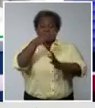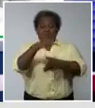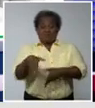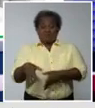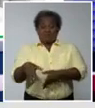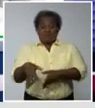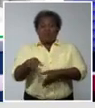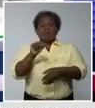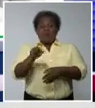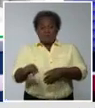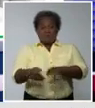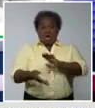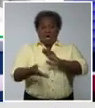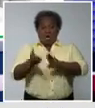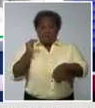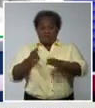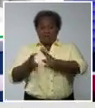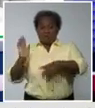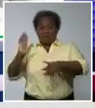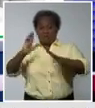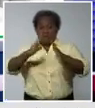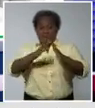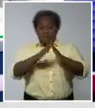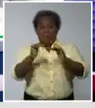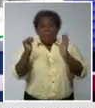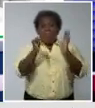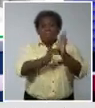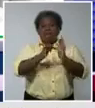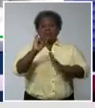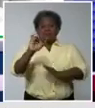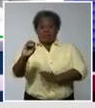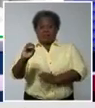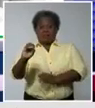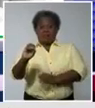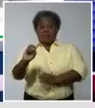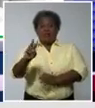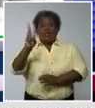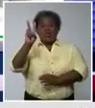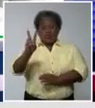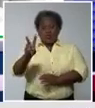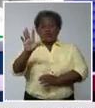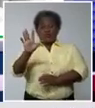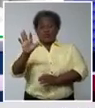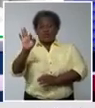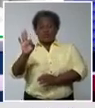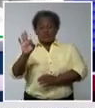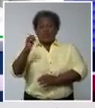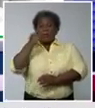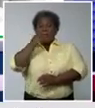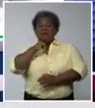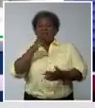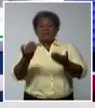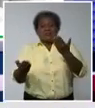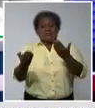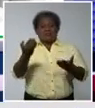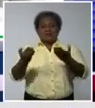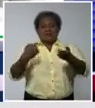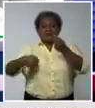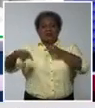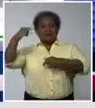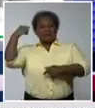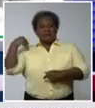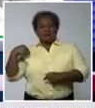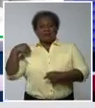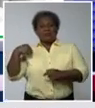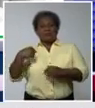otorgadas 1.060 altas clínicas, 258 más que las que se reportaron en el